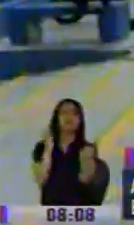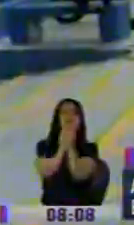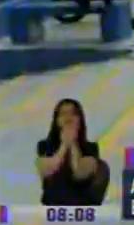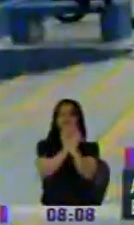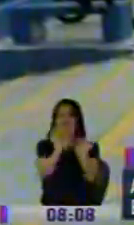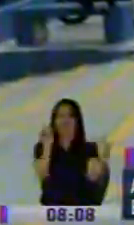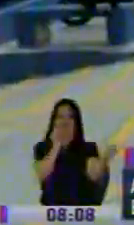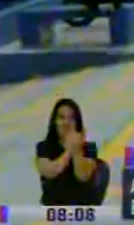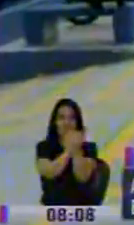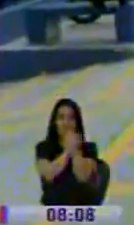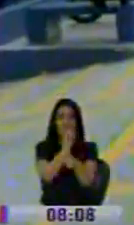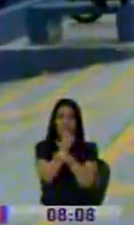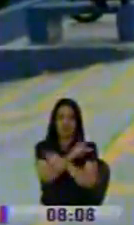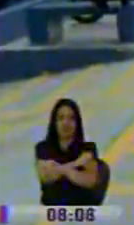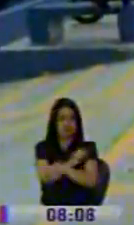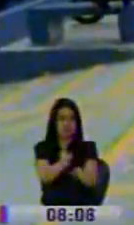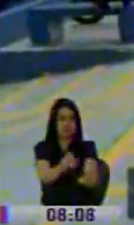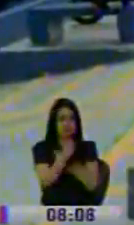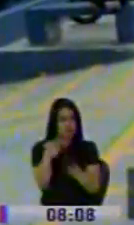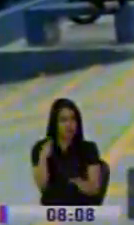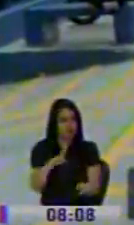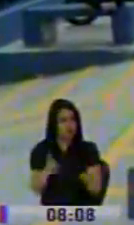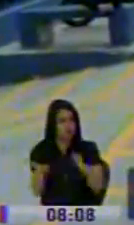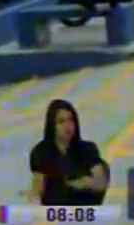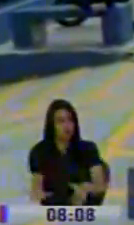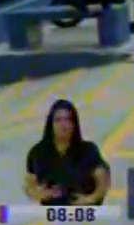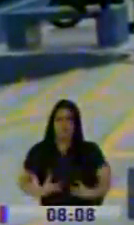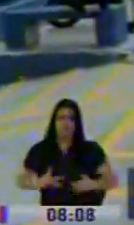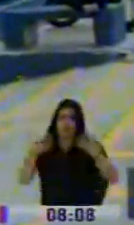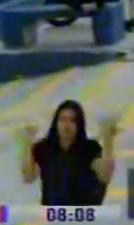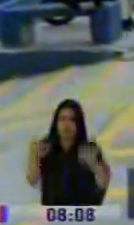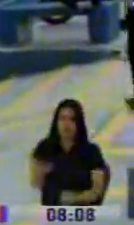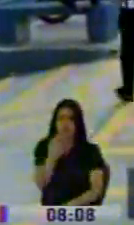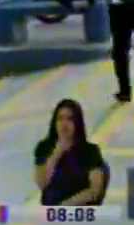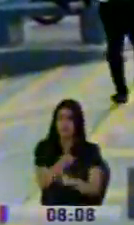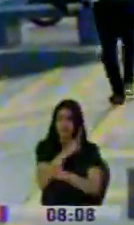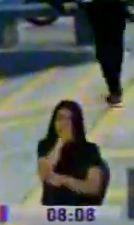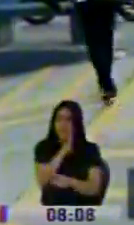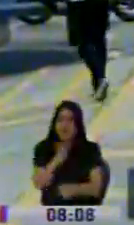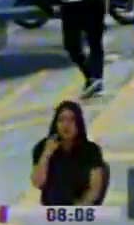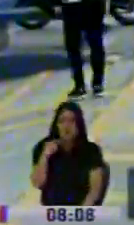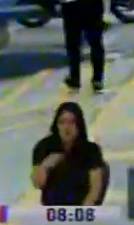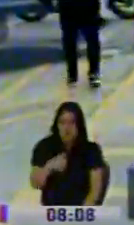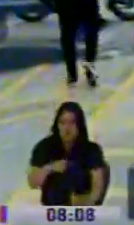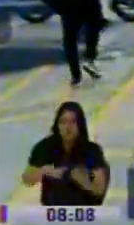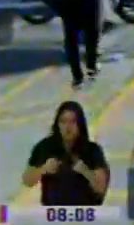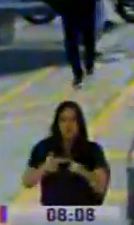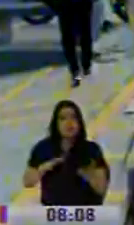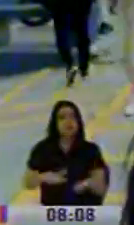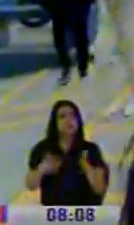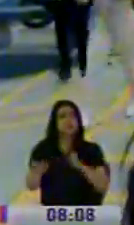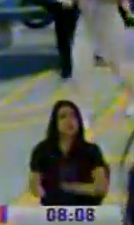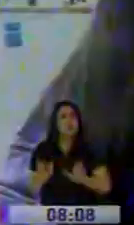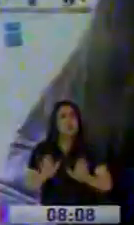La rabia que sentimos porque, o sea, nunca nos íbamos a imaginar que esto iba a pasar así. Recordó a